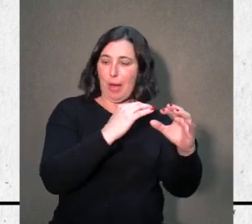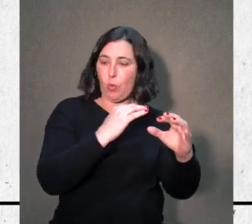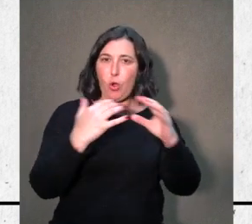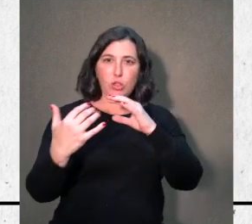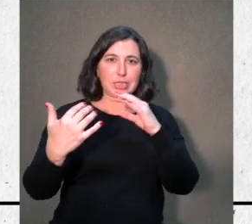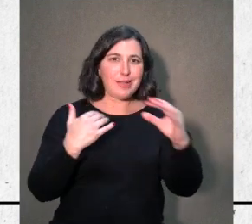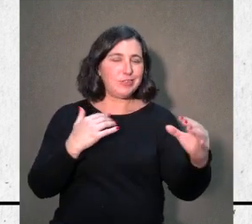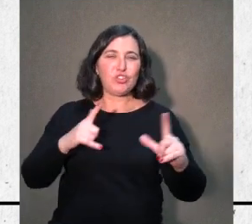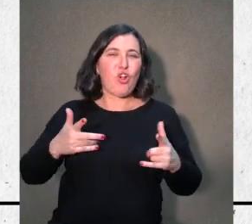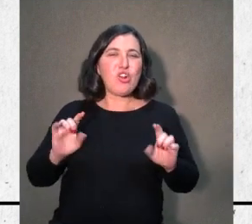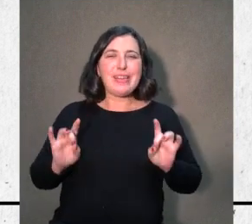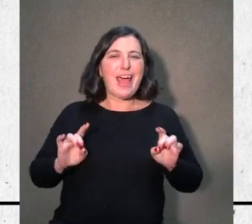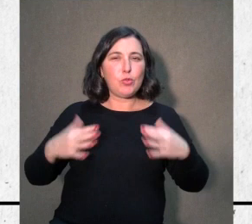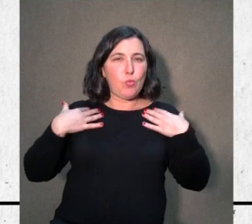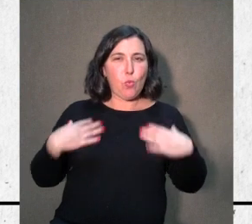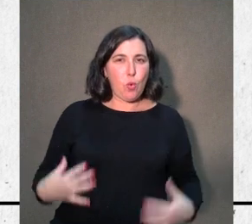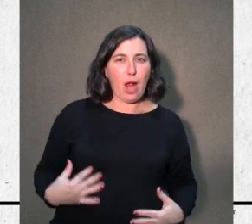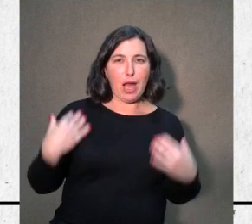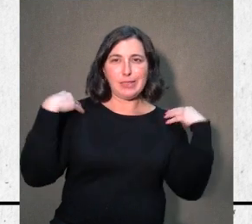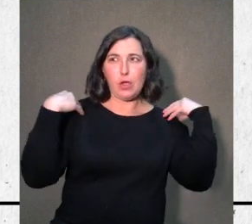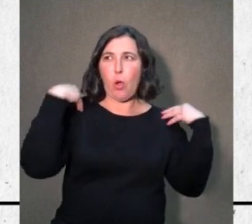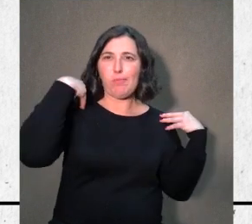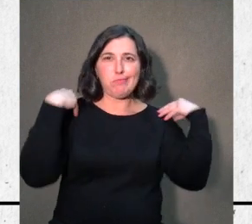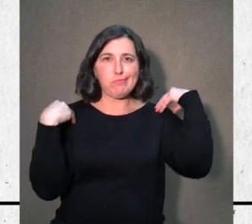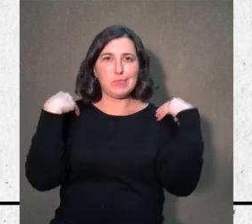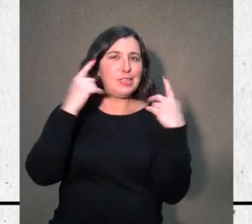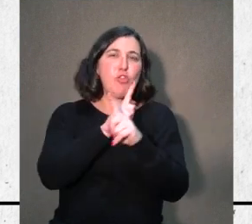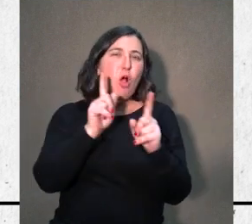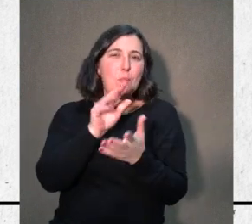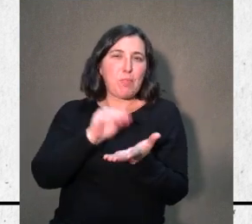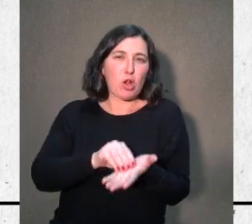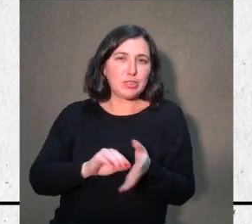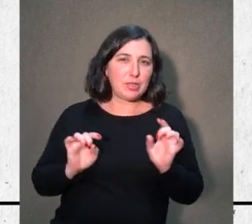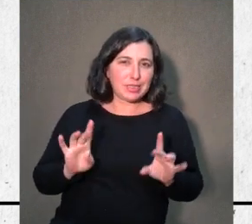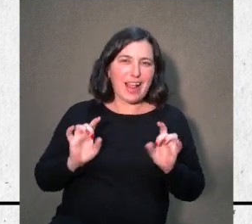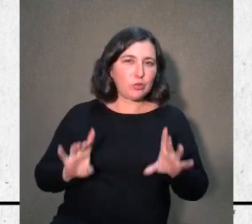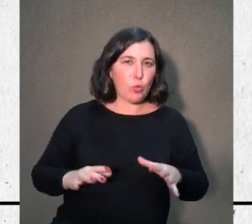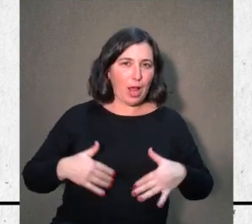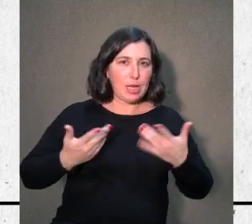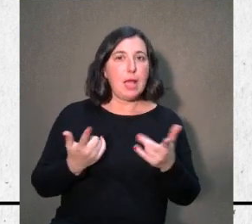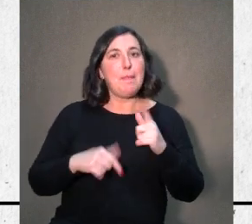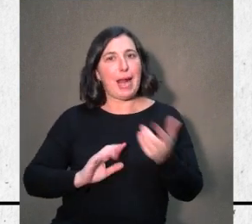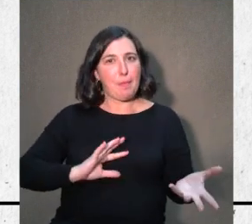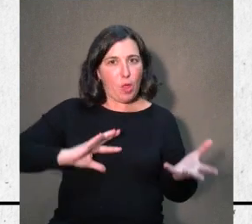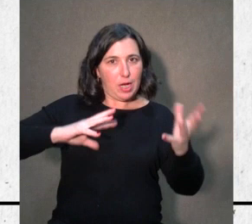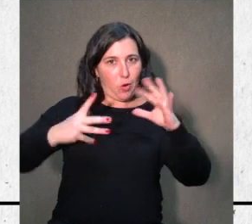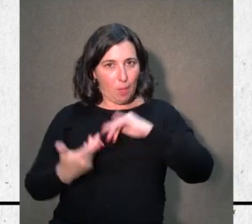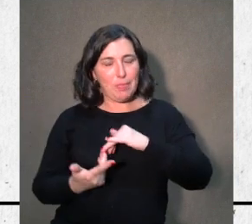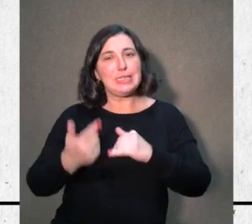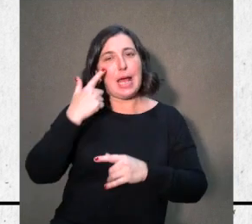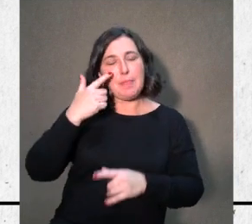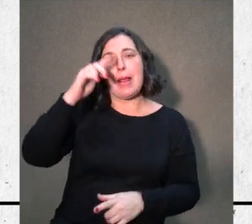estiran mucho, o sea, no es una posición natural de relajación. Para compensar eso, para mí la técnica Alexander está muy, muy